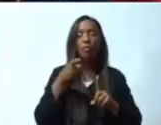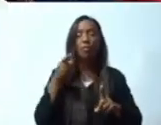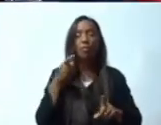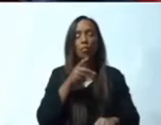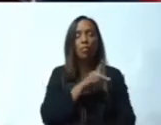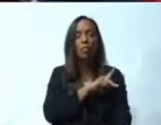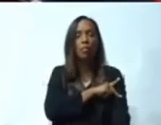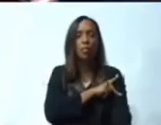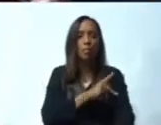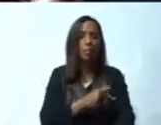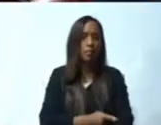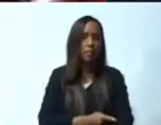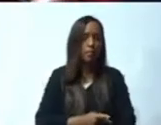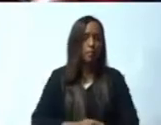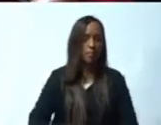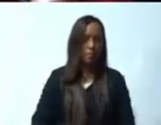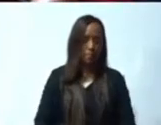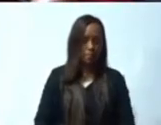Muy buenos días,